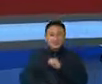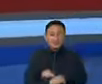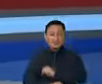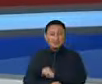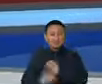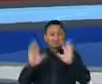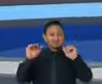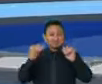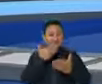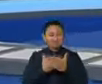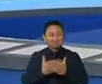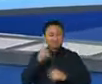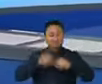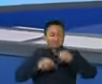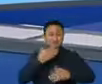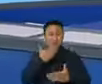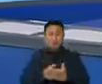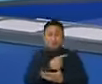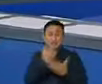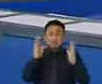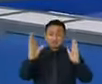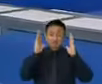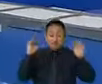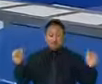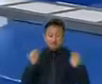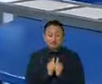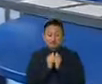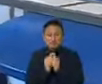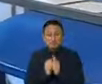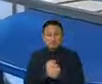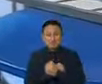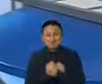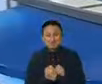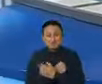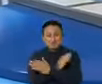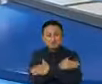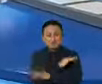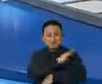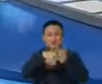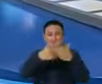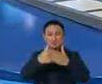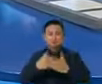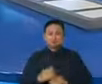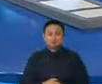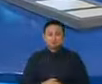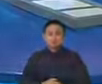nos despedimos, amigos. Gracias por su compañía, cariño y sintonía. Un abrazo grande.